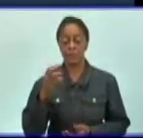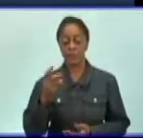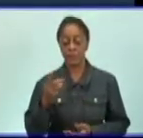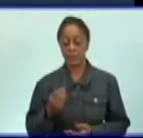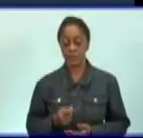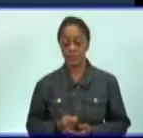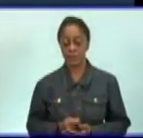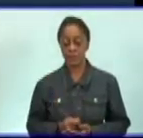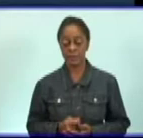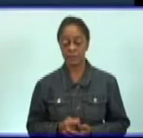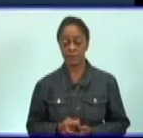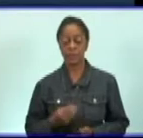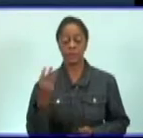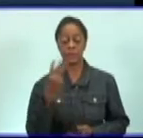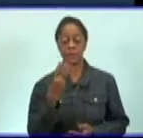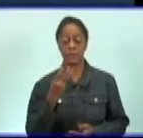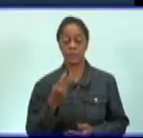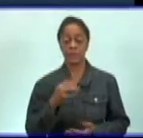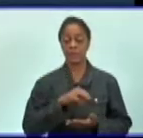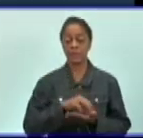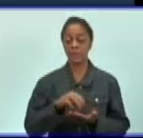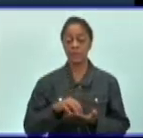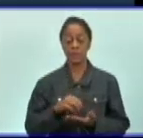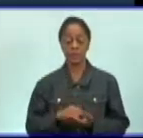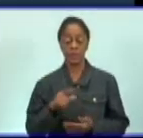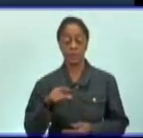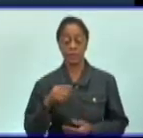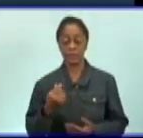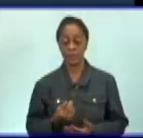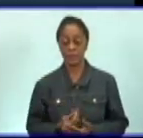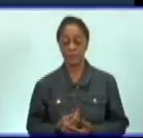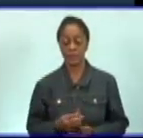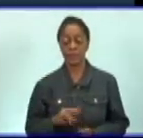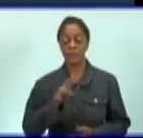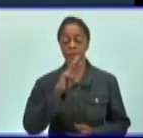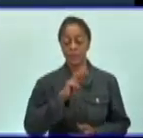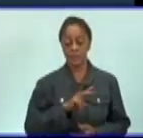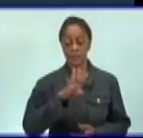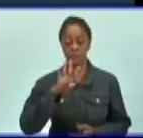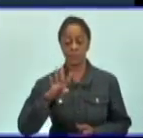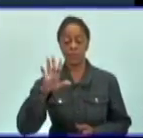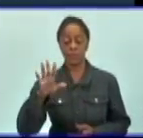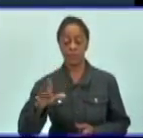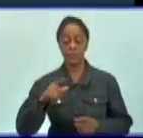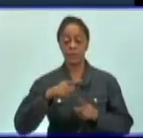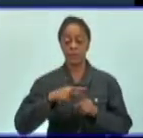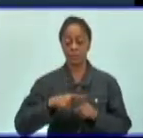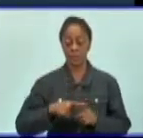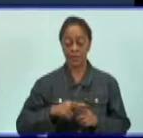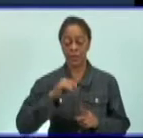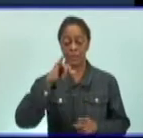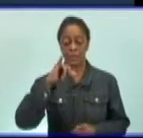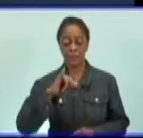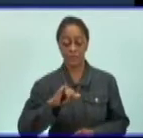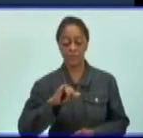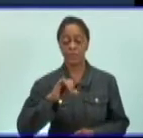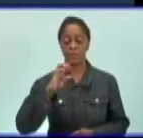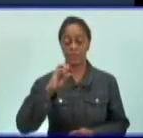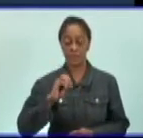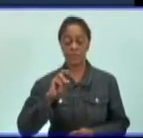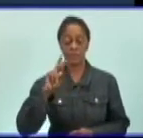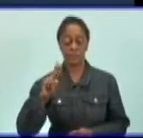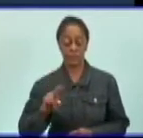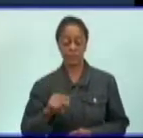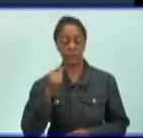con número de tres lugares. En este caso, 345 más 612.